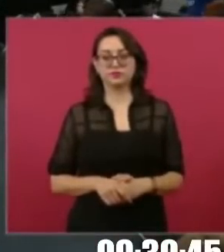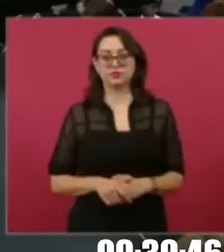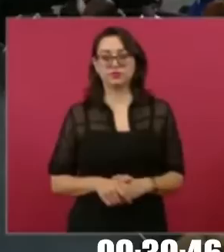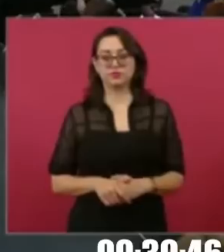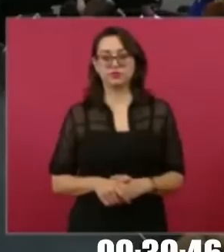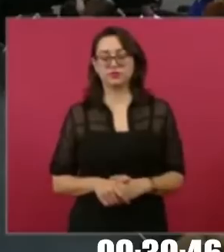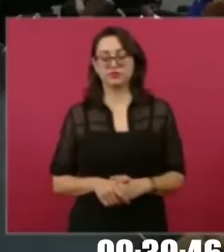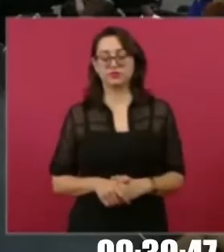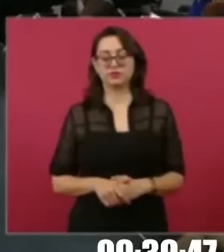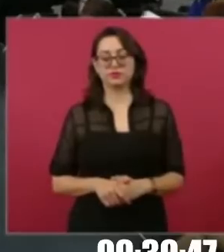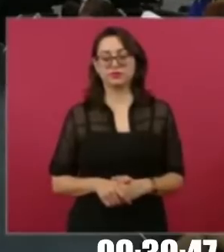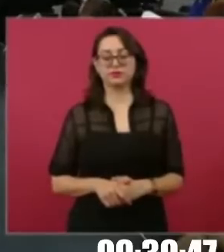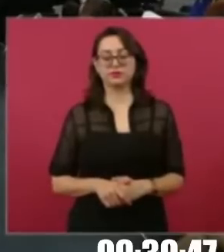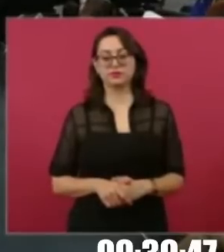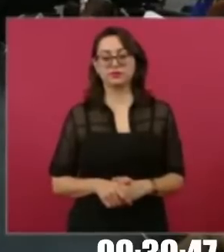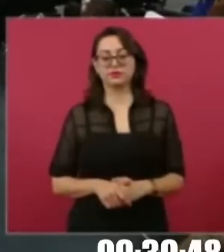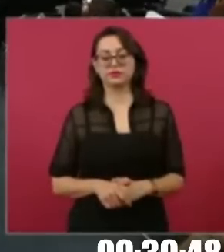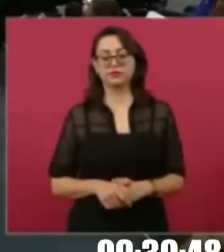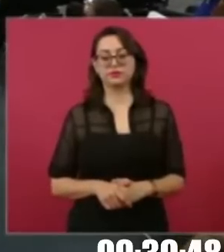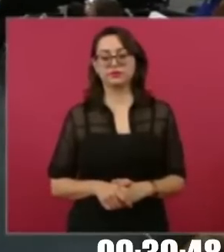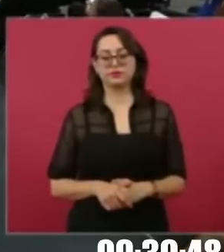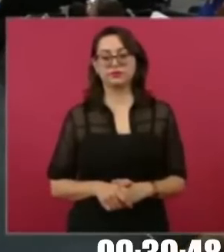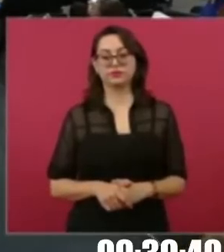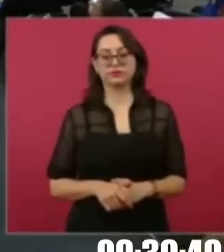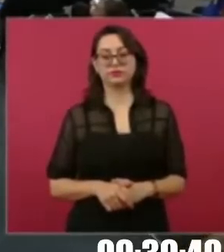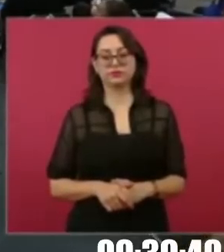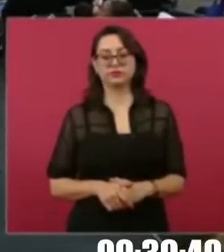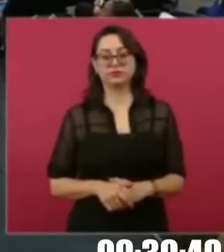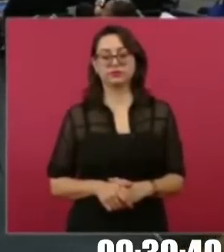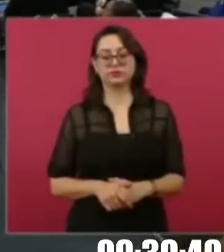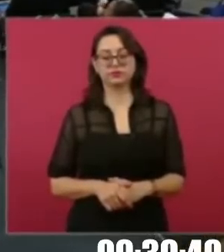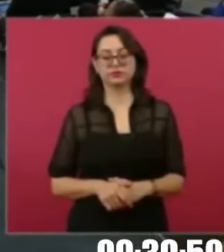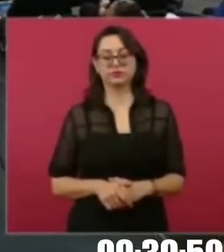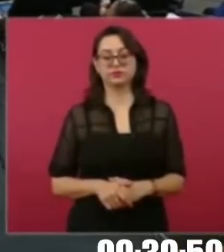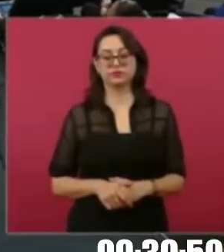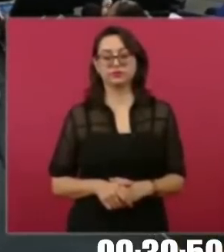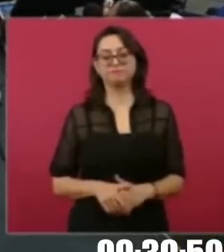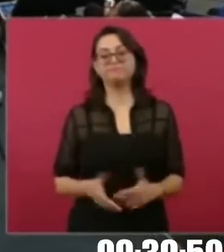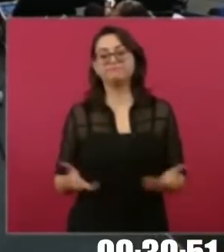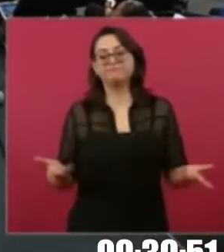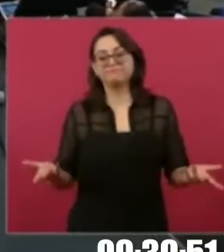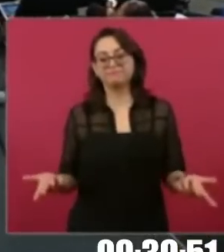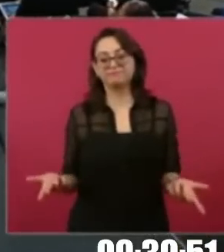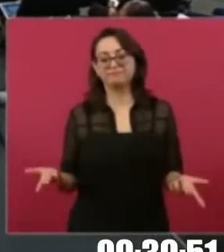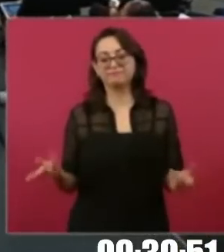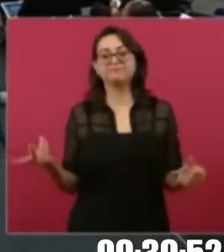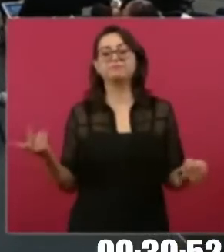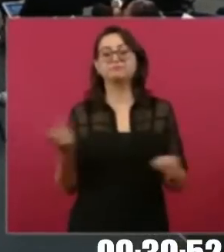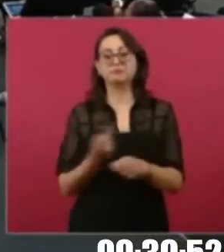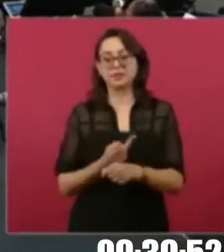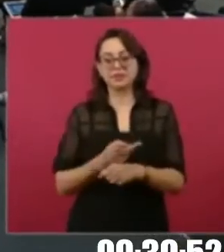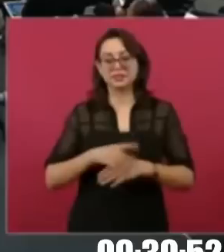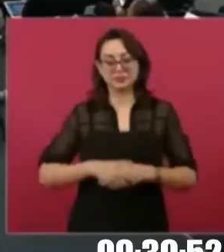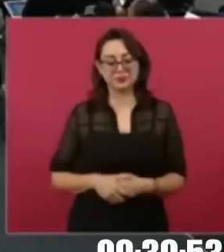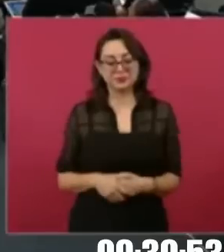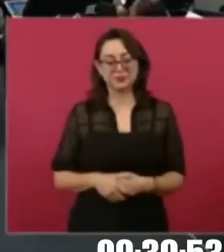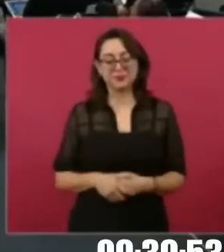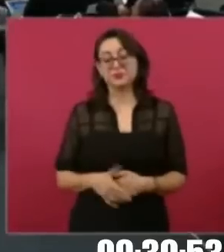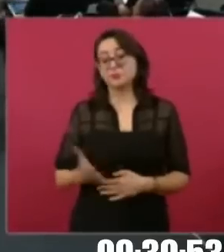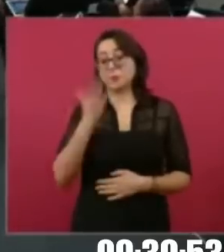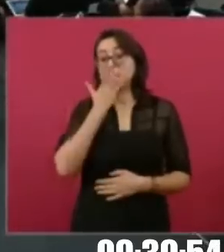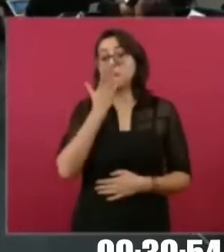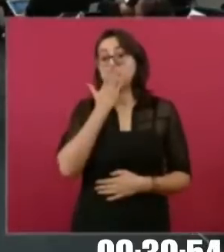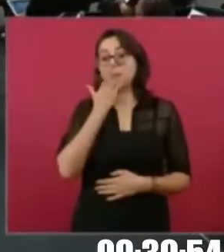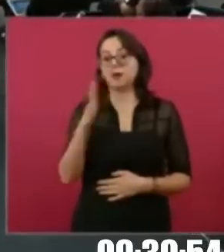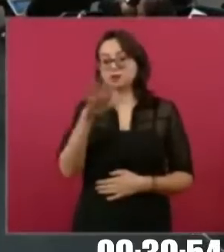bueno primeramente decirles que la naturaleza nos ha preparado por generaciones